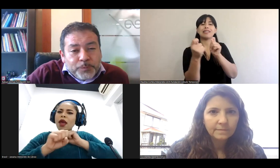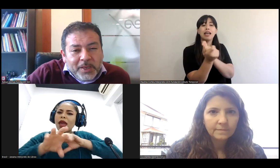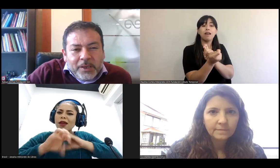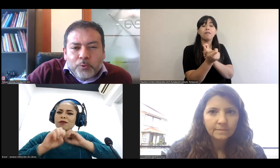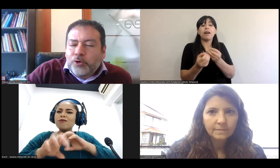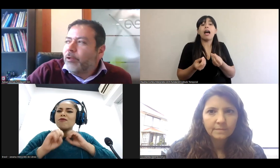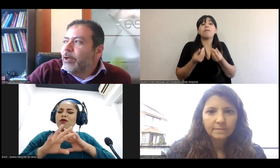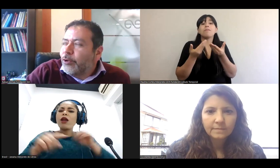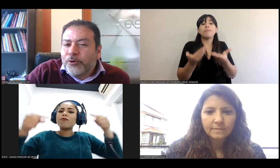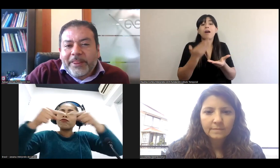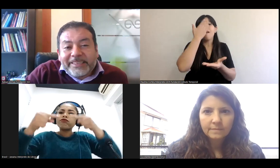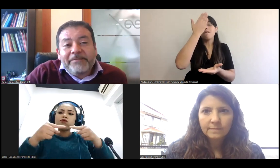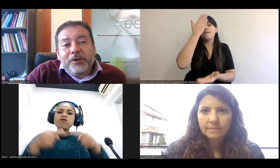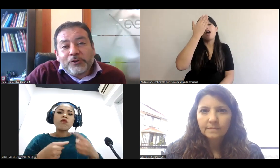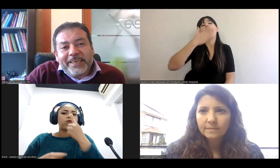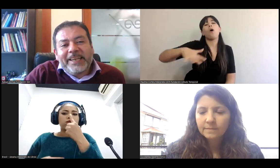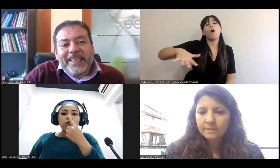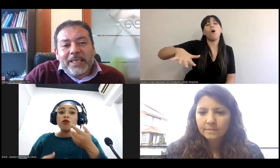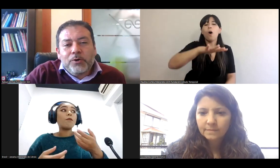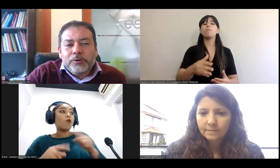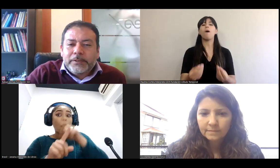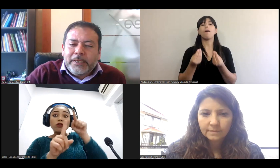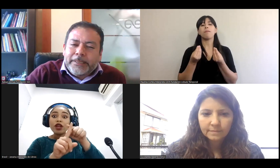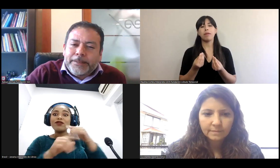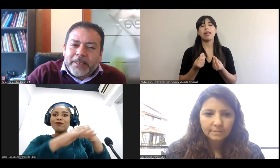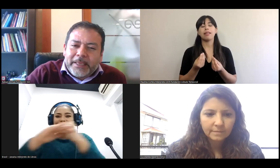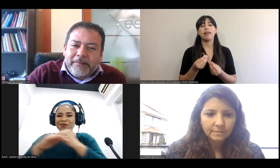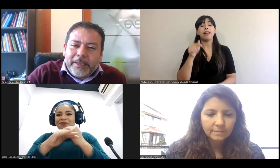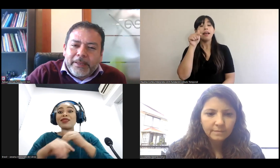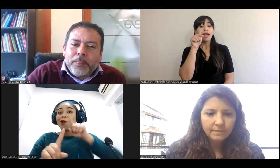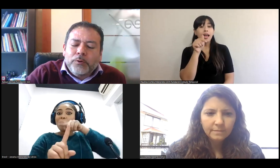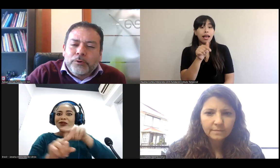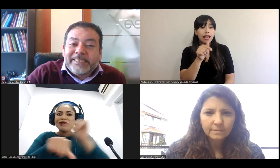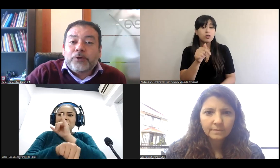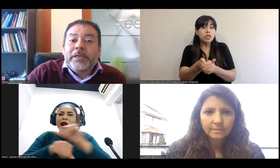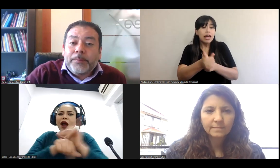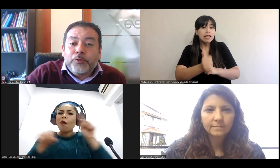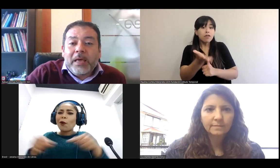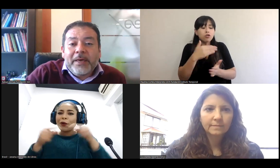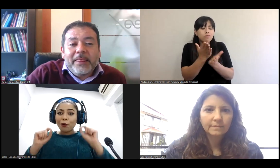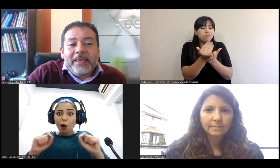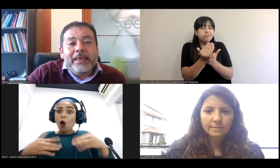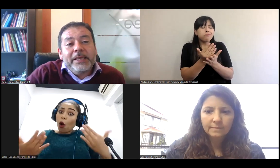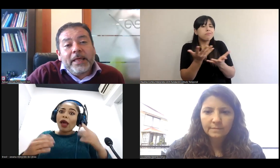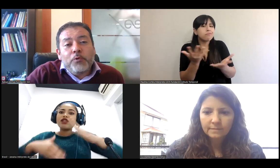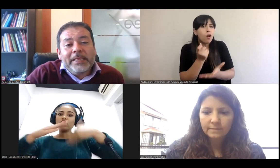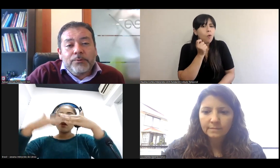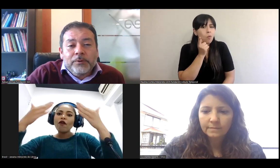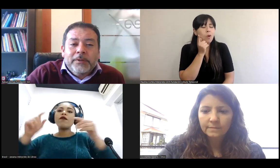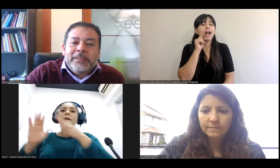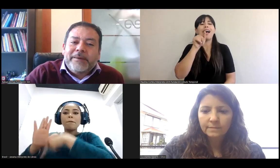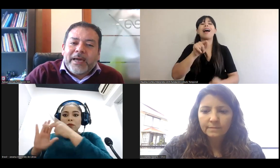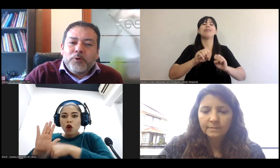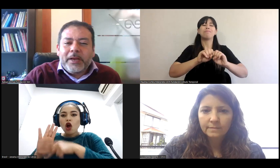común. Uno de nuestros desafíos estratégicos tiene que ver o desarrollar programas de equidad